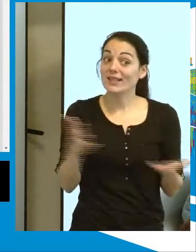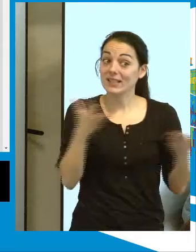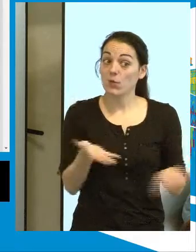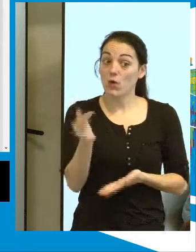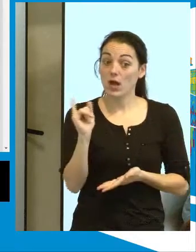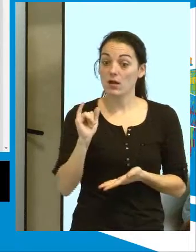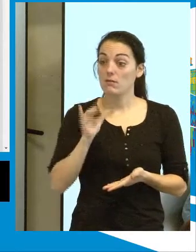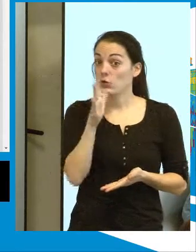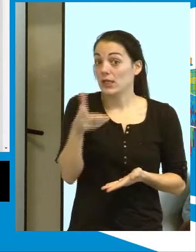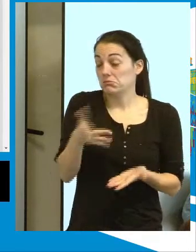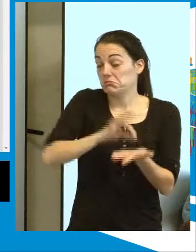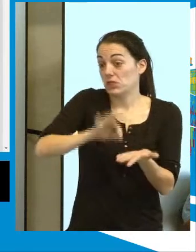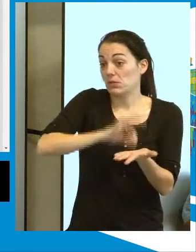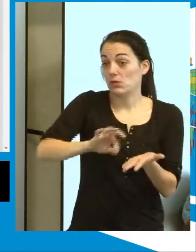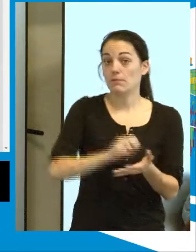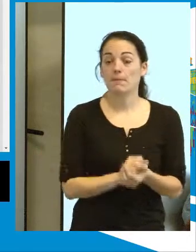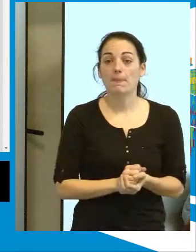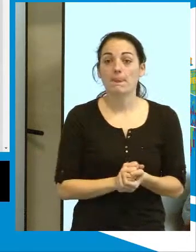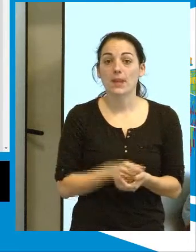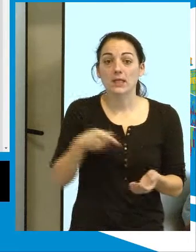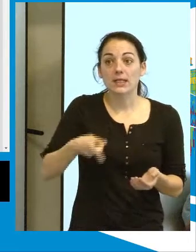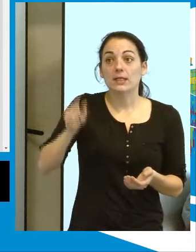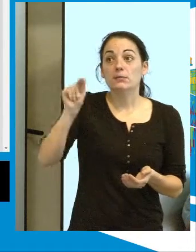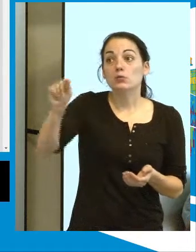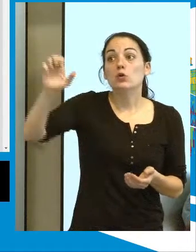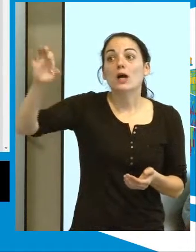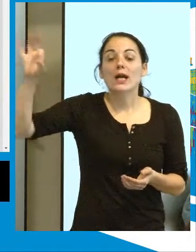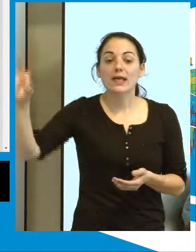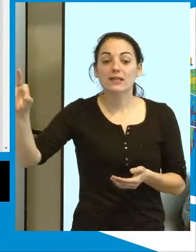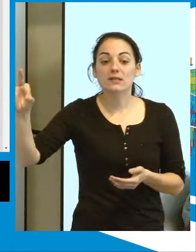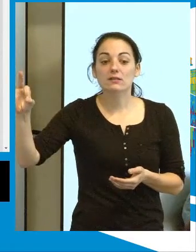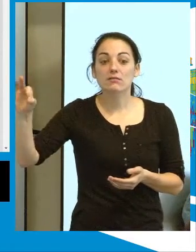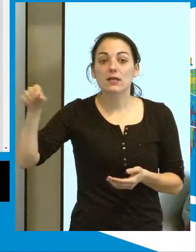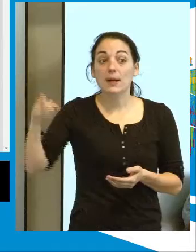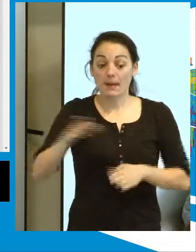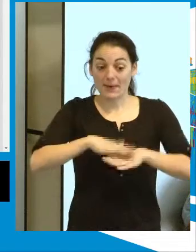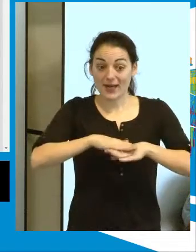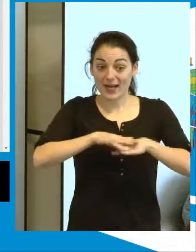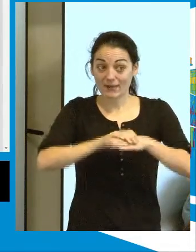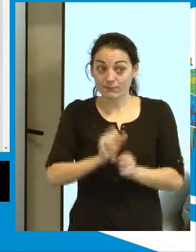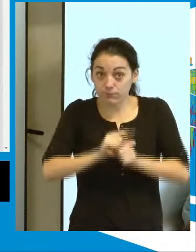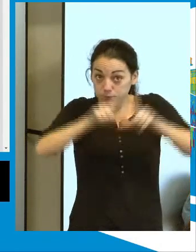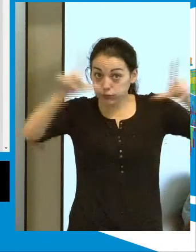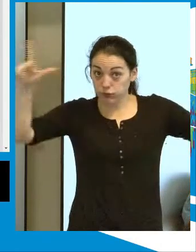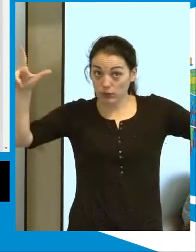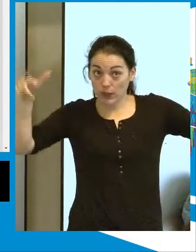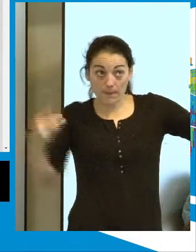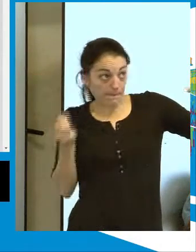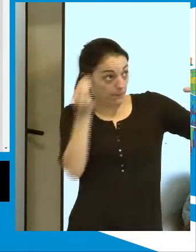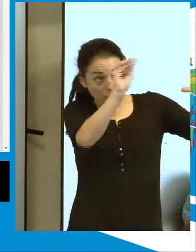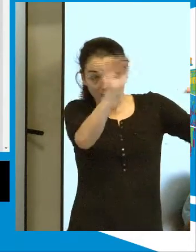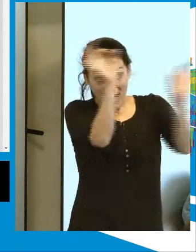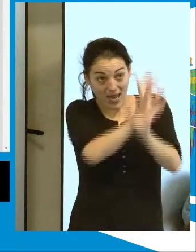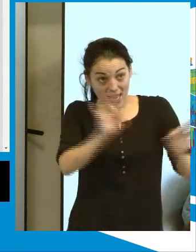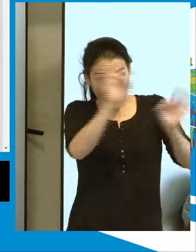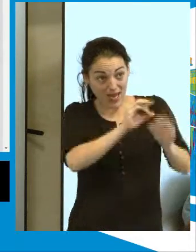final esto no deja de ser un servicio. Entonces, red.es, para de alguna manera poner el servicio en marcha, no ha tenido que implantar nada, no ha tenido que